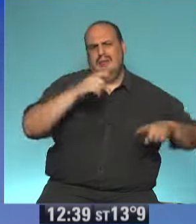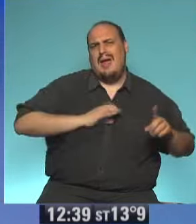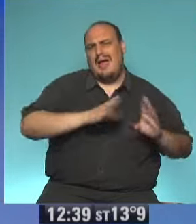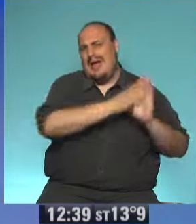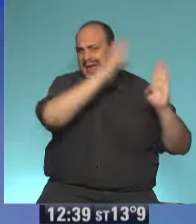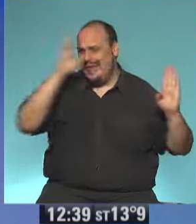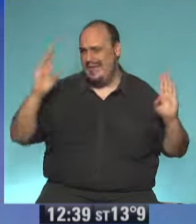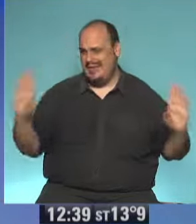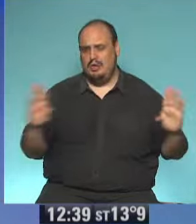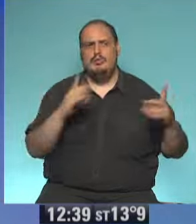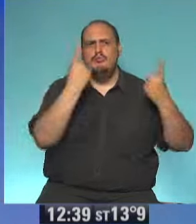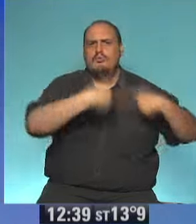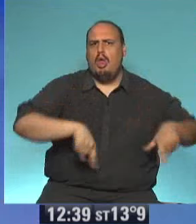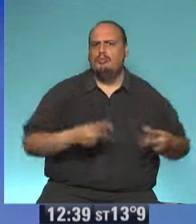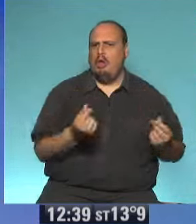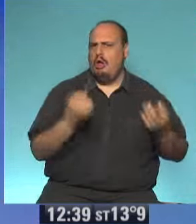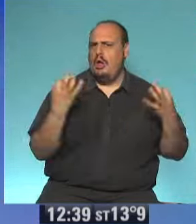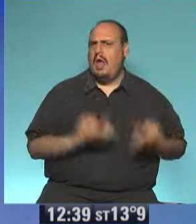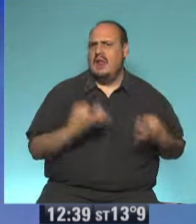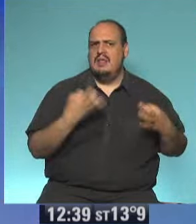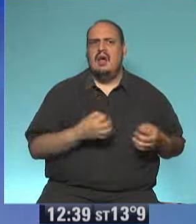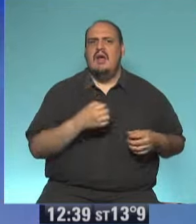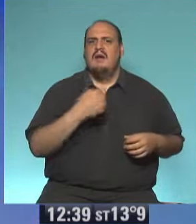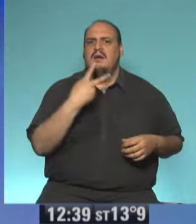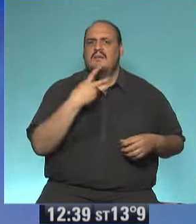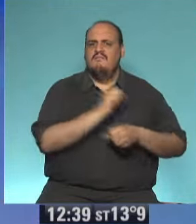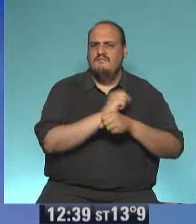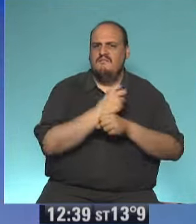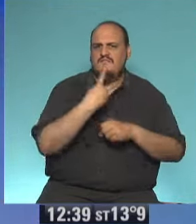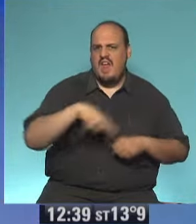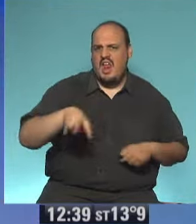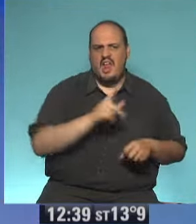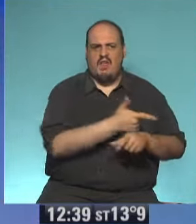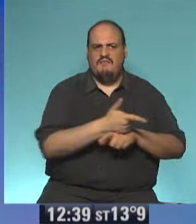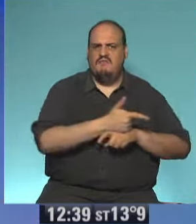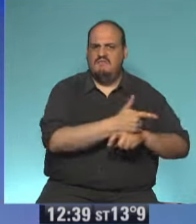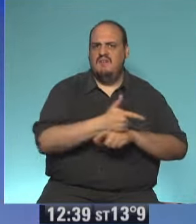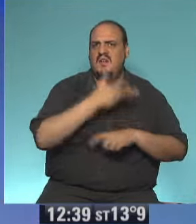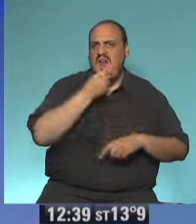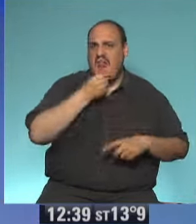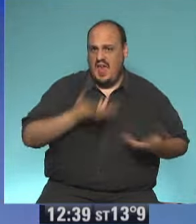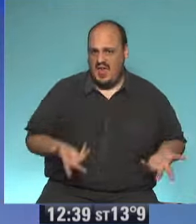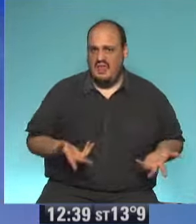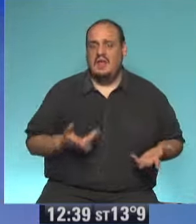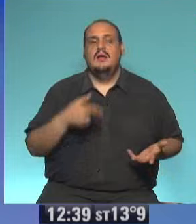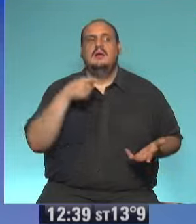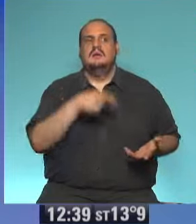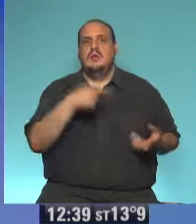son uh-huh. productos de calidad, que son productos agroecológicos, que justamente busca fortalecer que los